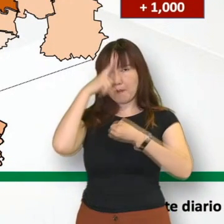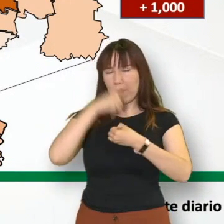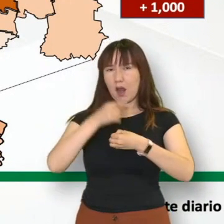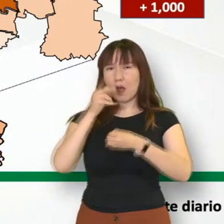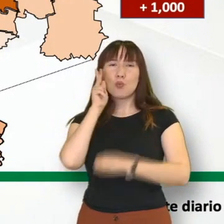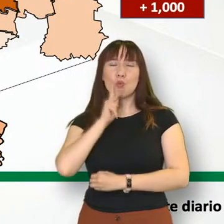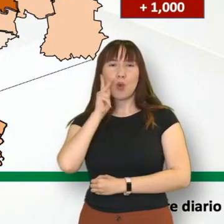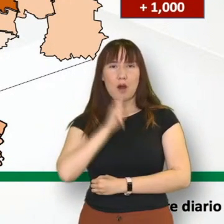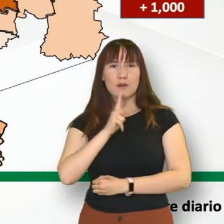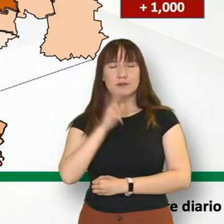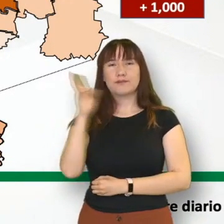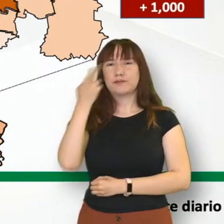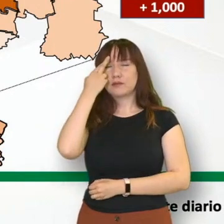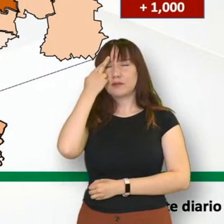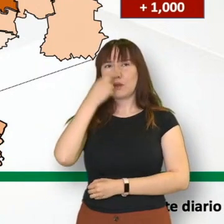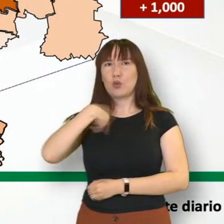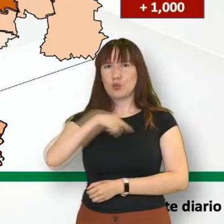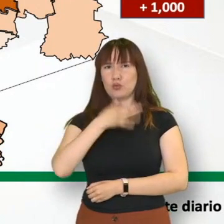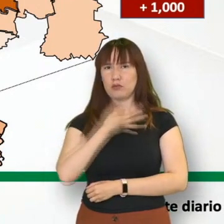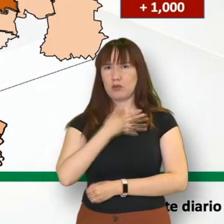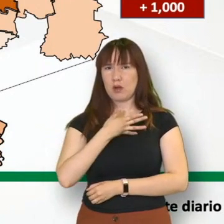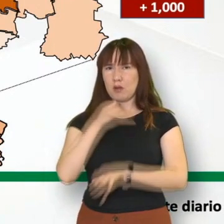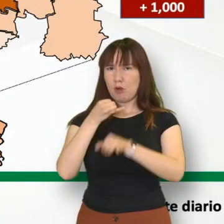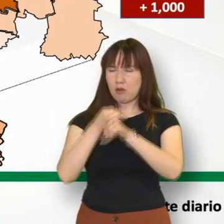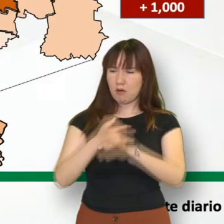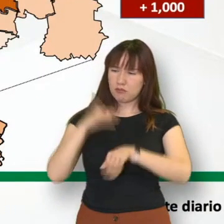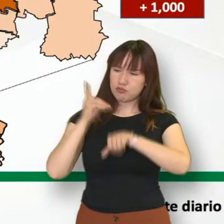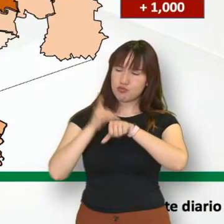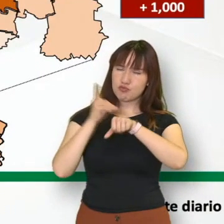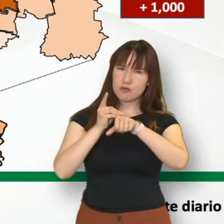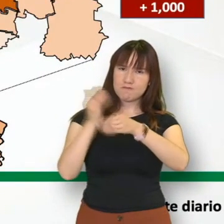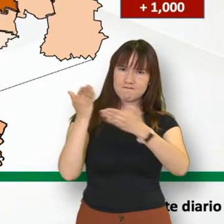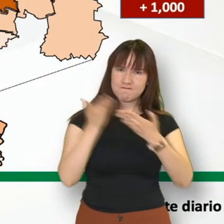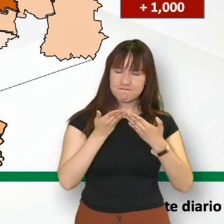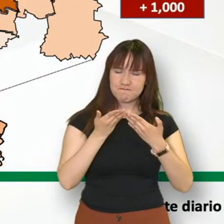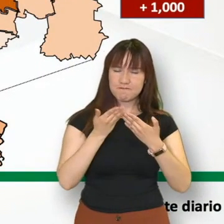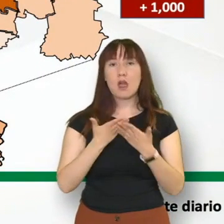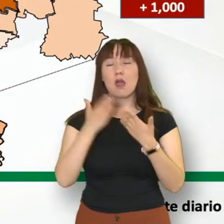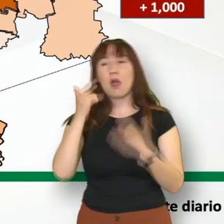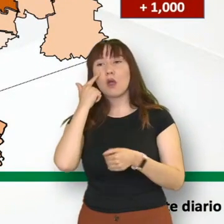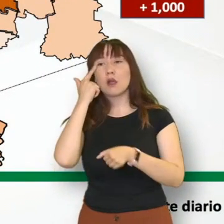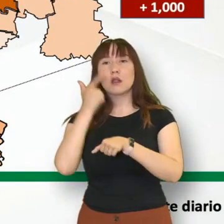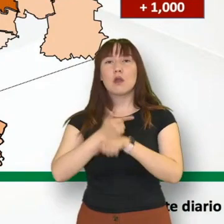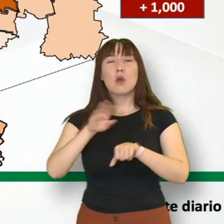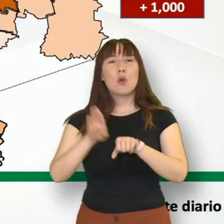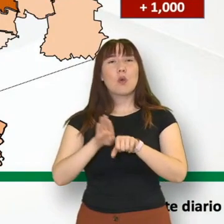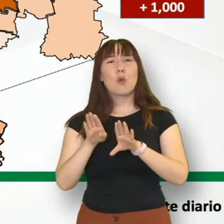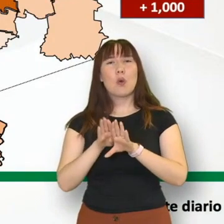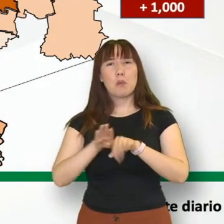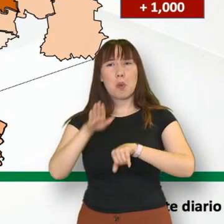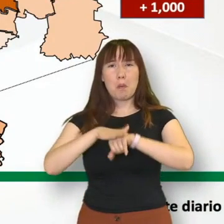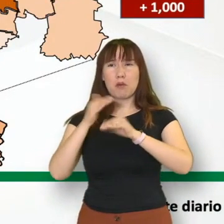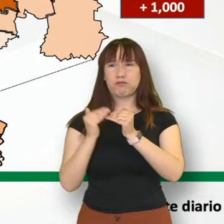que nosotros llevamos aquí el seguimiento de la información periódica y bueno, es la identificación que estamos viendo, ¿no? Que estén teniendo un